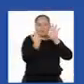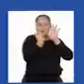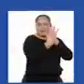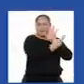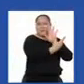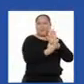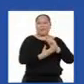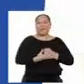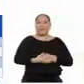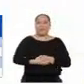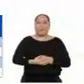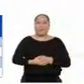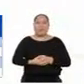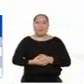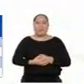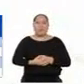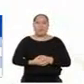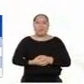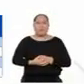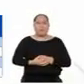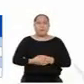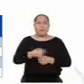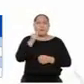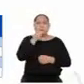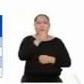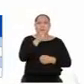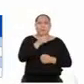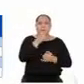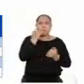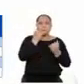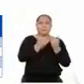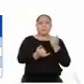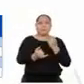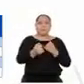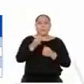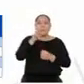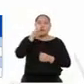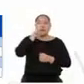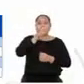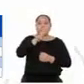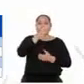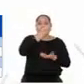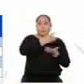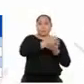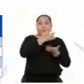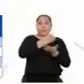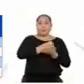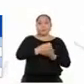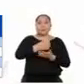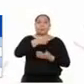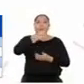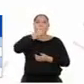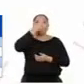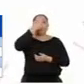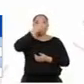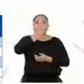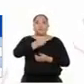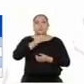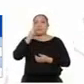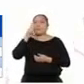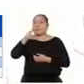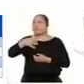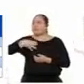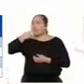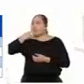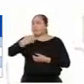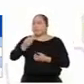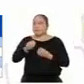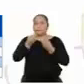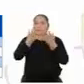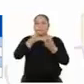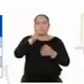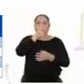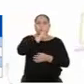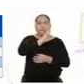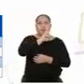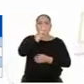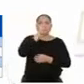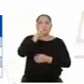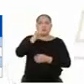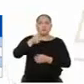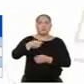yo pude avanzar Me quedé en que 3 tazas de leche y 2 manzanas aportan en total 72